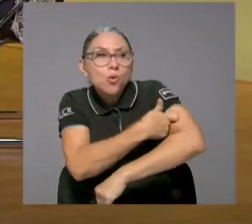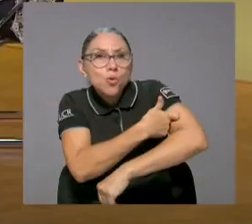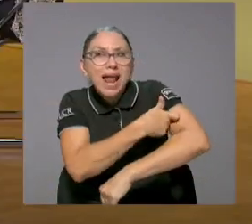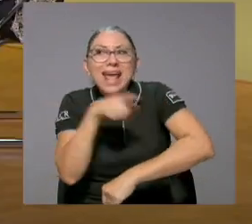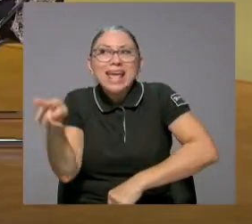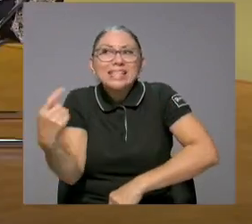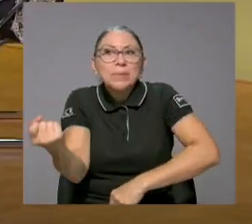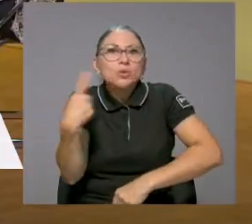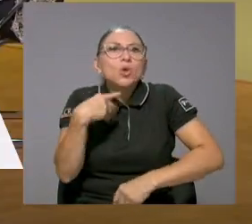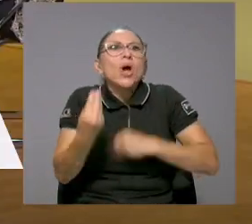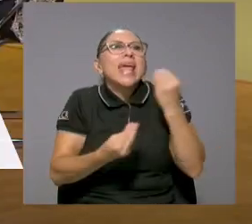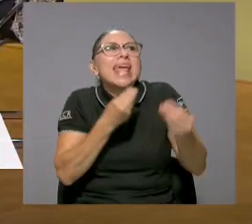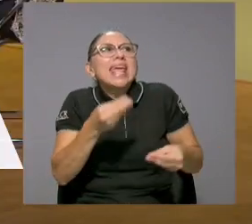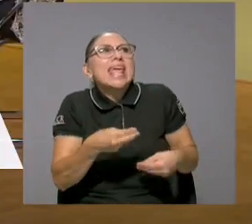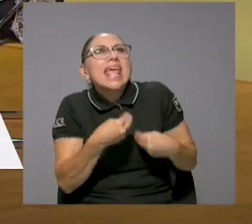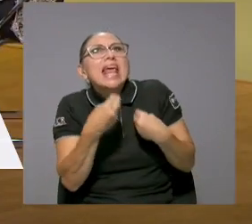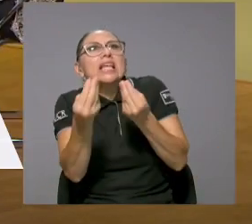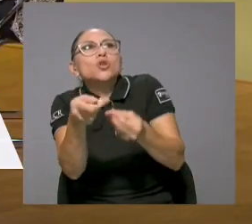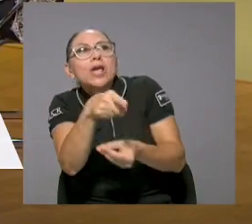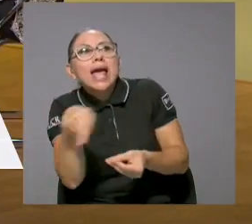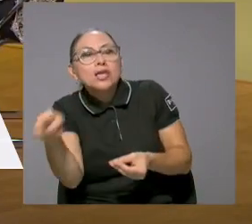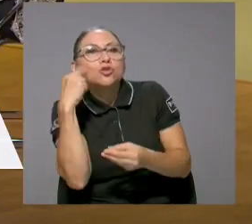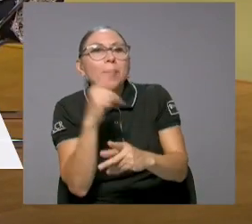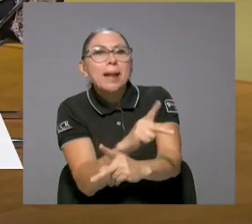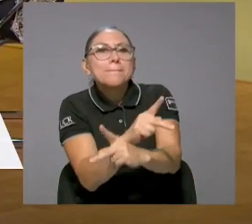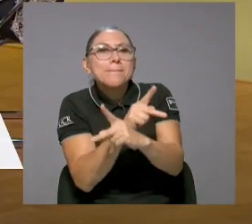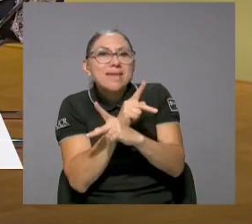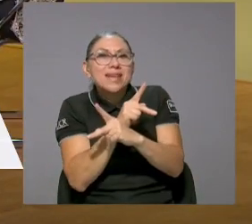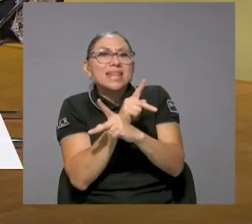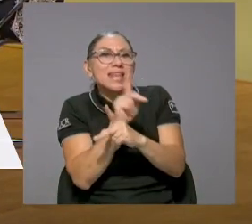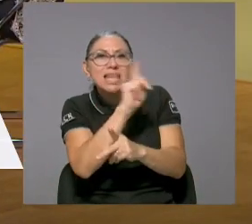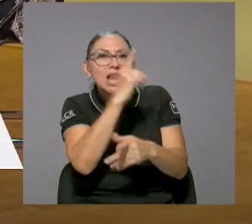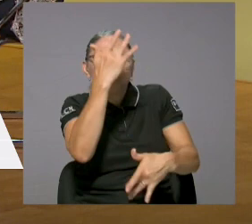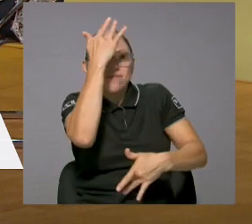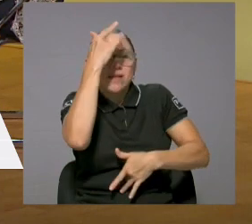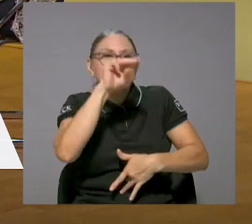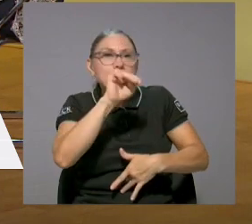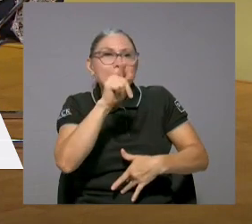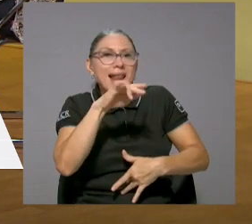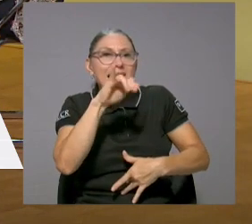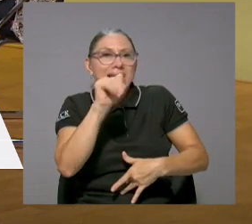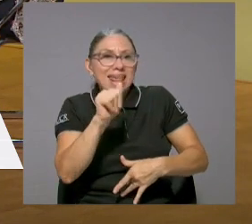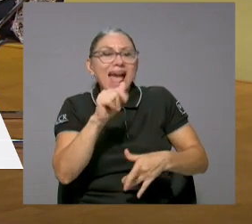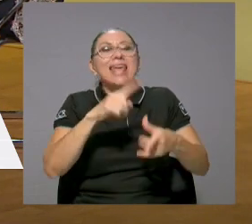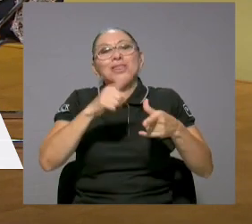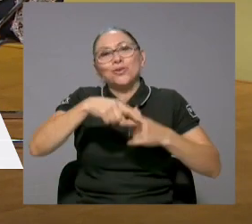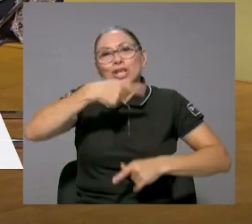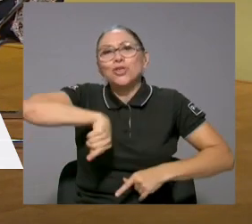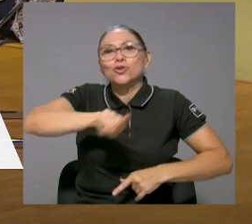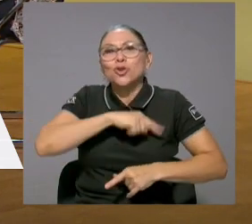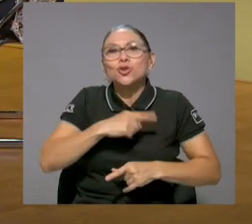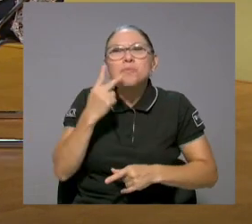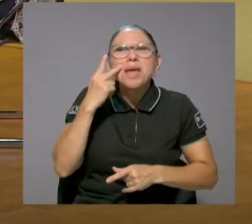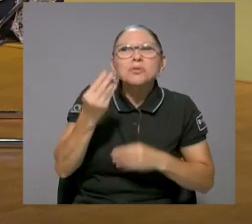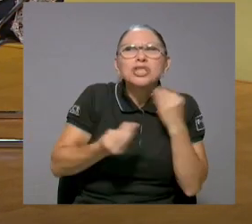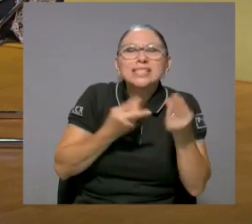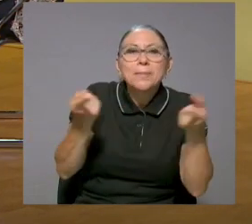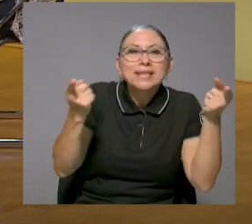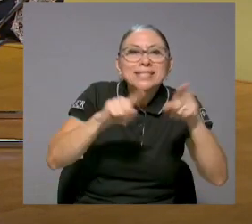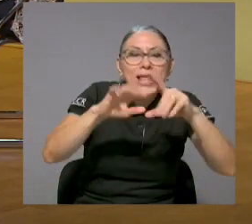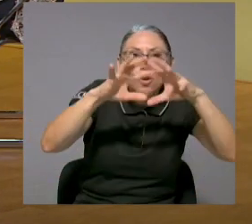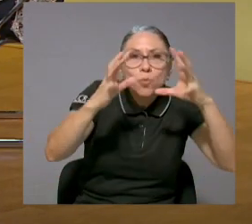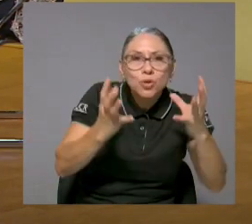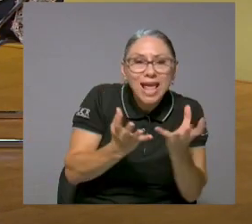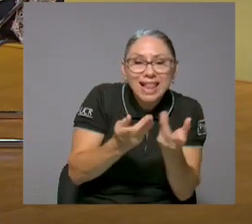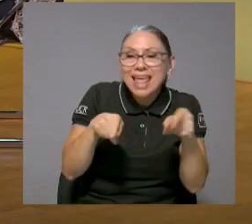malaria? Y entonces pues hacemos una investigación no solamente de lo que se dice a nivel mundial, sino también de lo que dicen las guías nacionales y